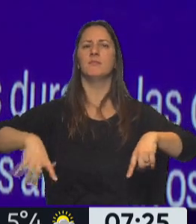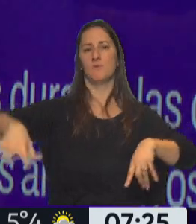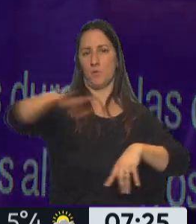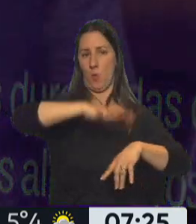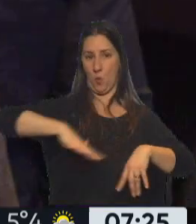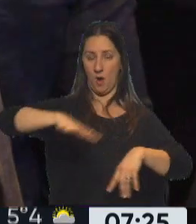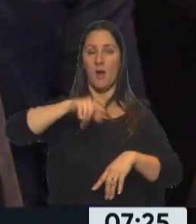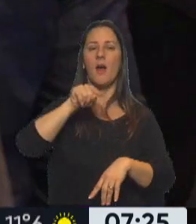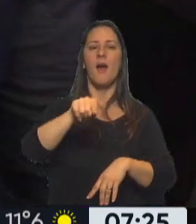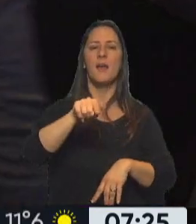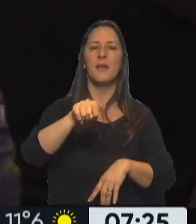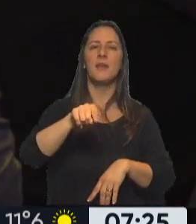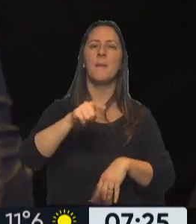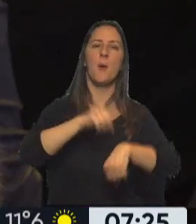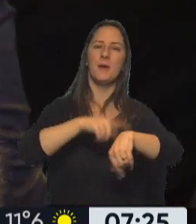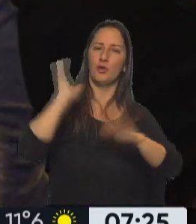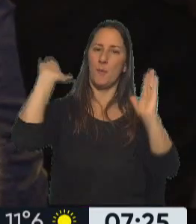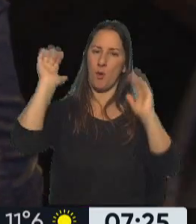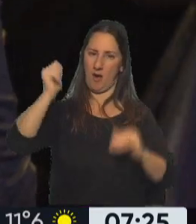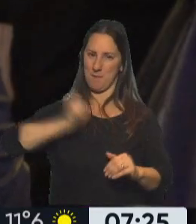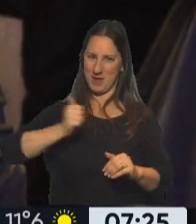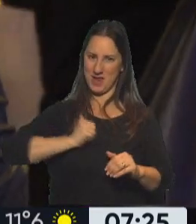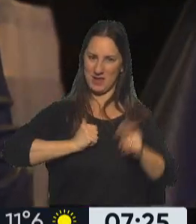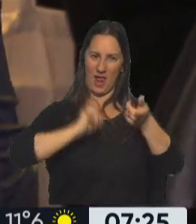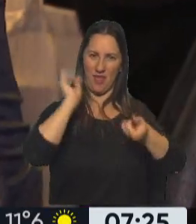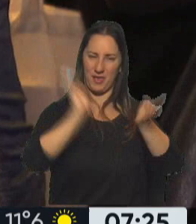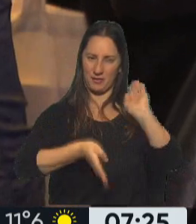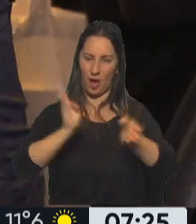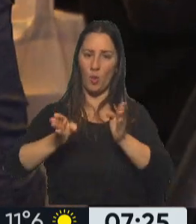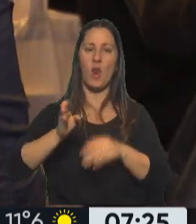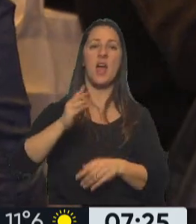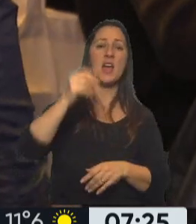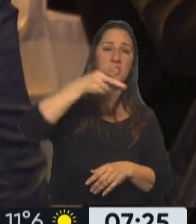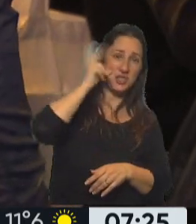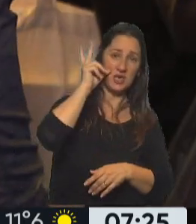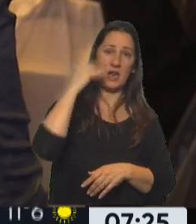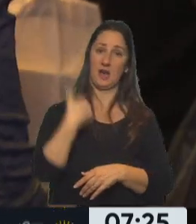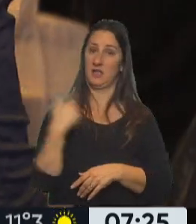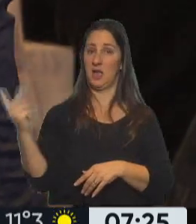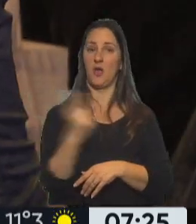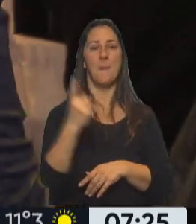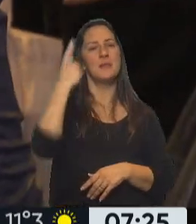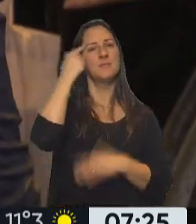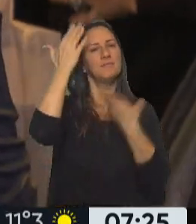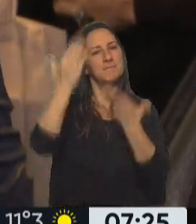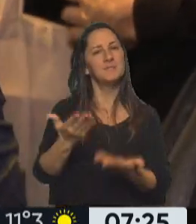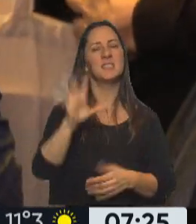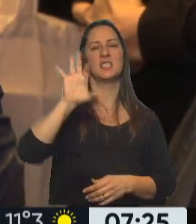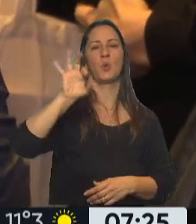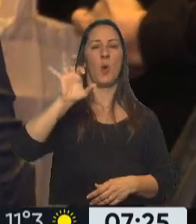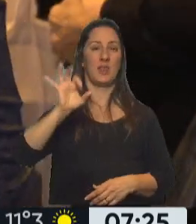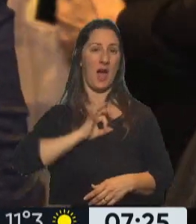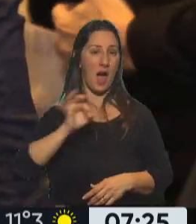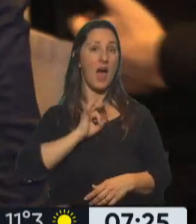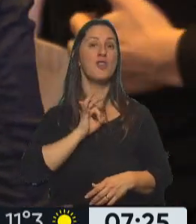público, realizados en dictadura y años posteriores a estas, tanto en Chile y en Argentina, en el marco de la conmemoración de los 50 años